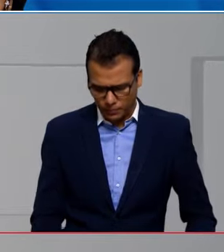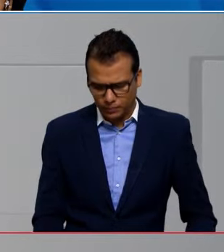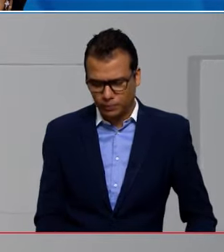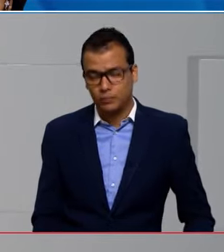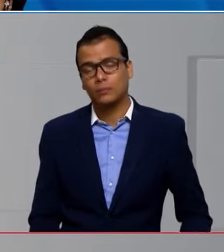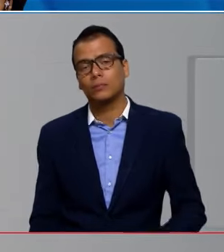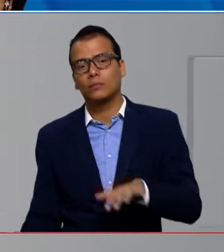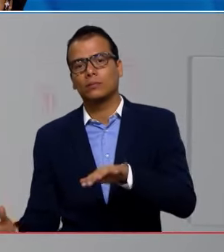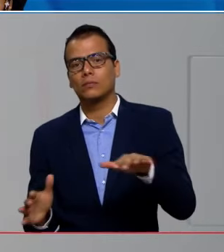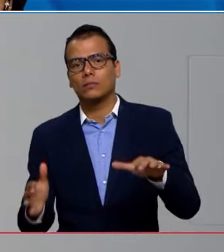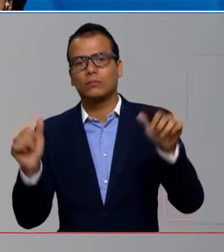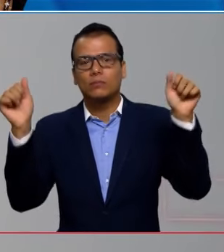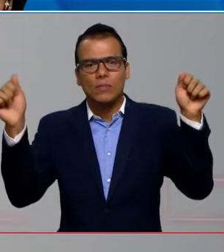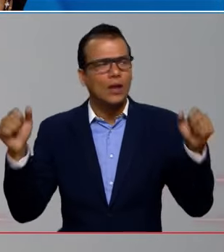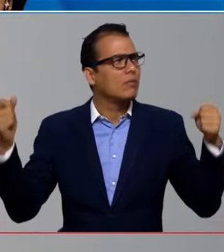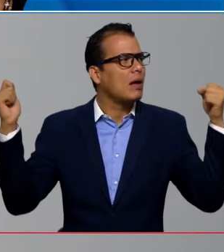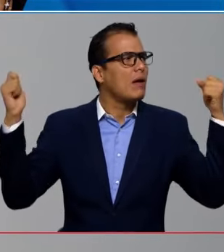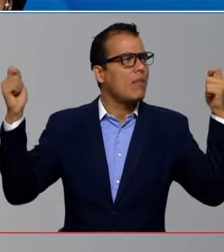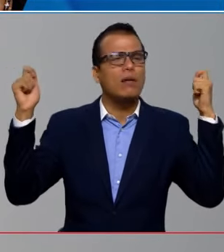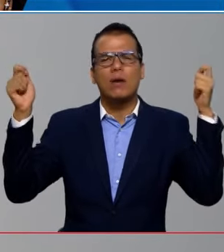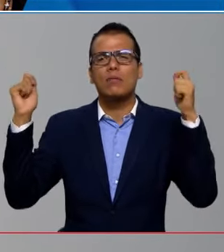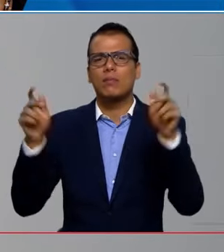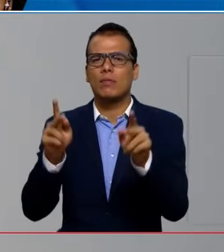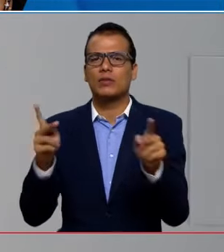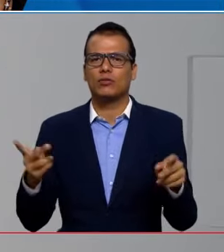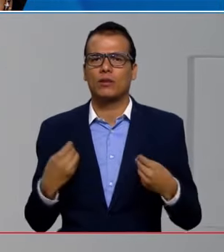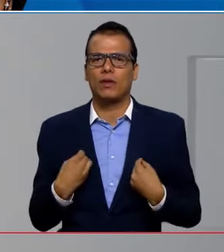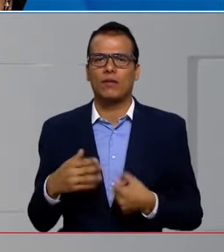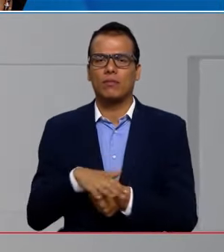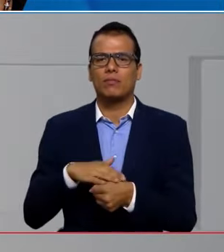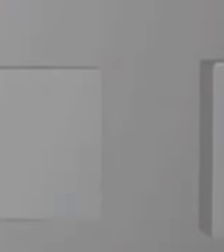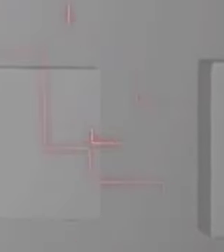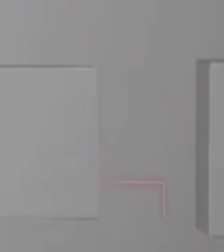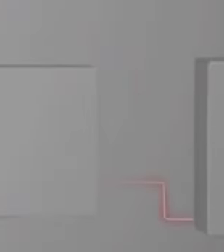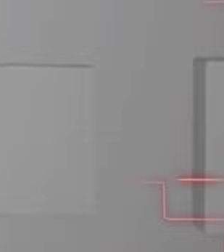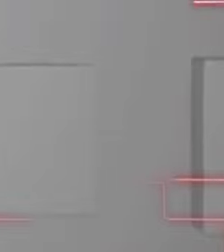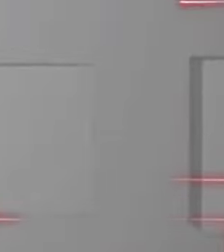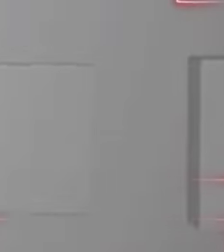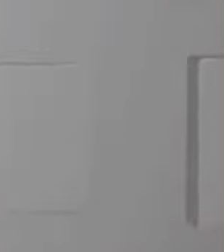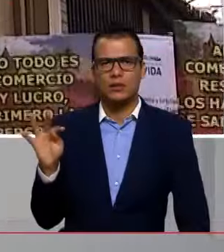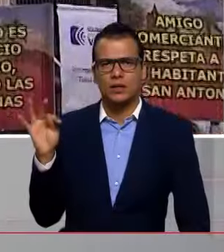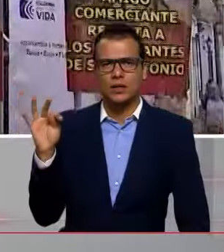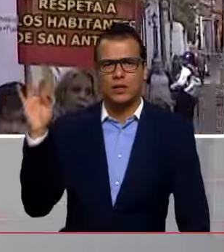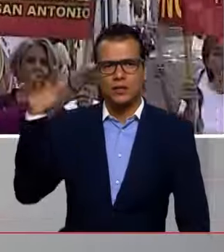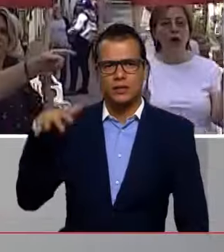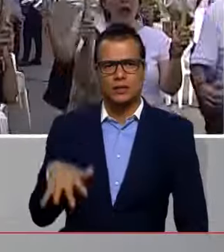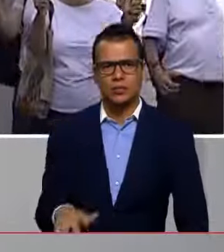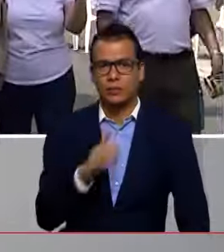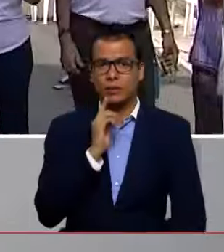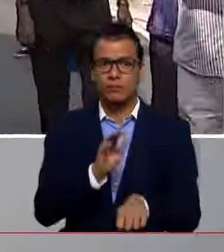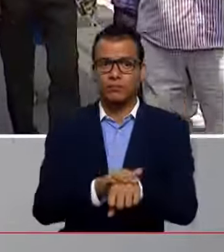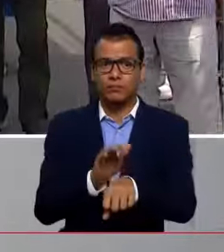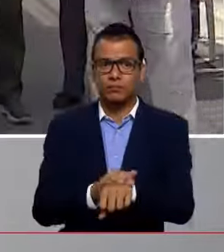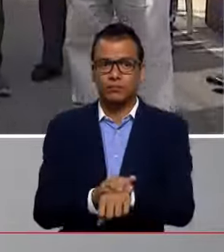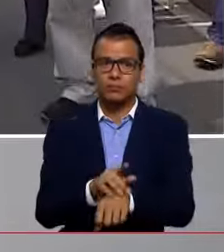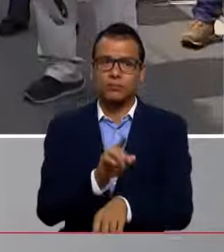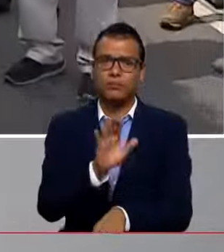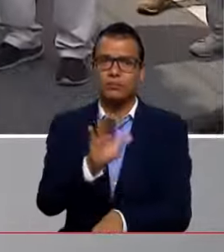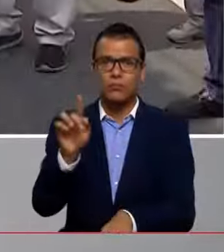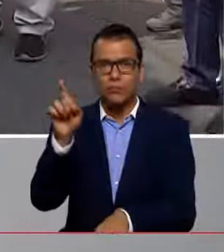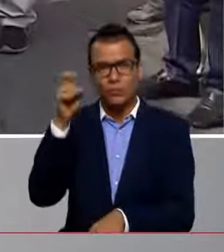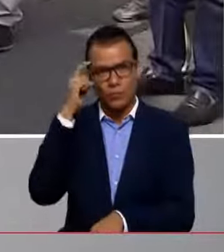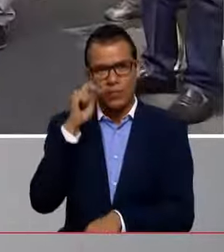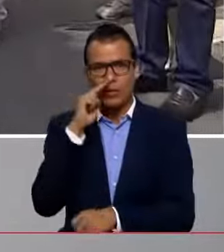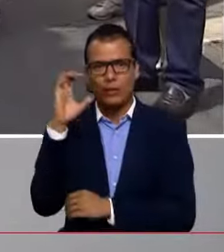Fíjense que con carteles y arengas, residentes del barrio San Antonio de Cali le exigieron al gobierno municipal reubicar una empresa que abrió